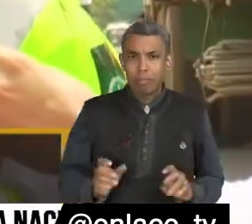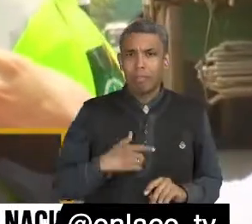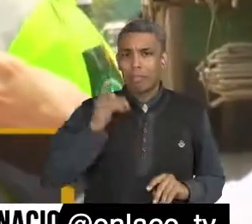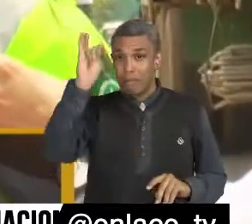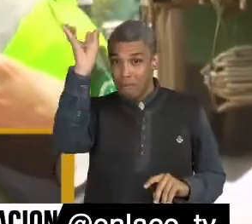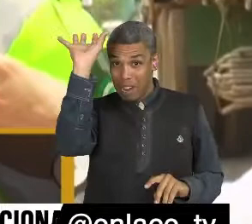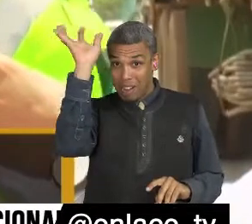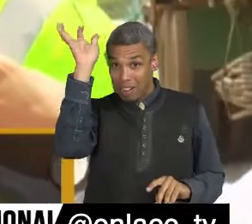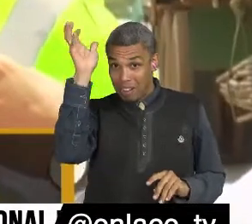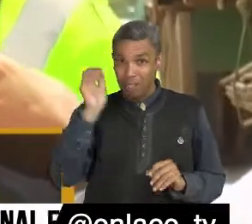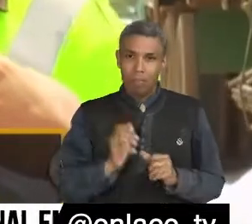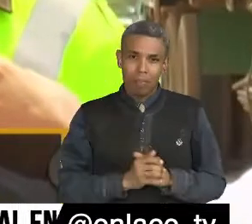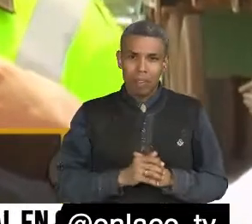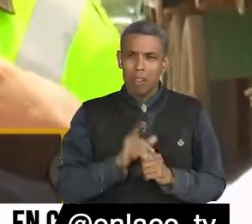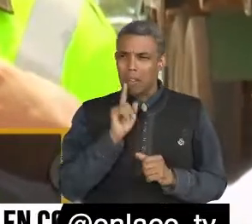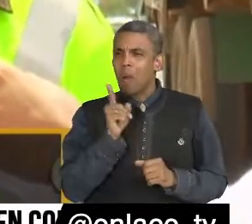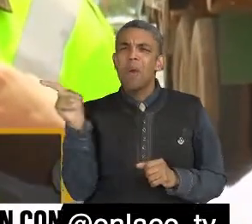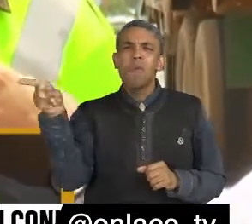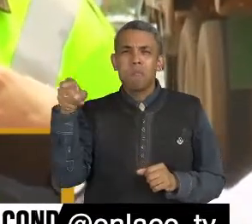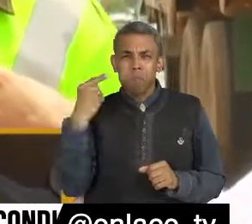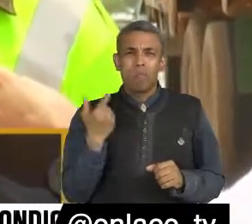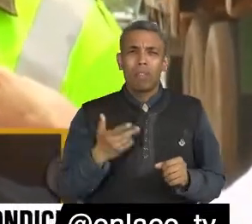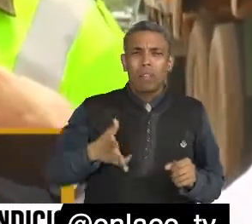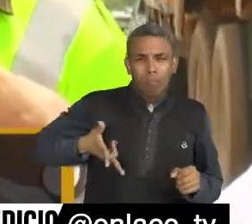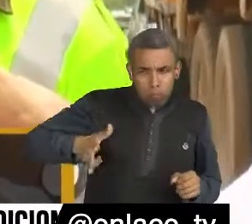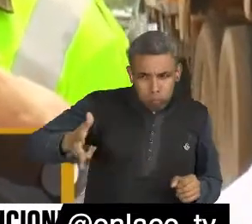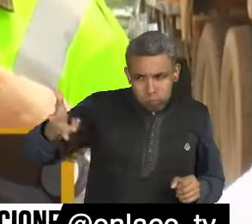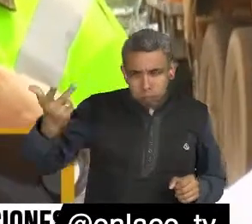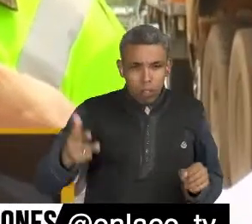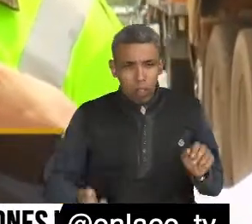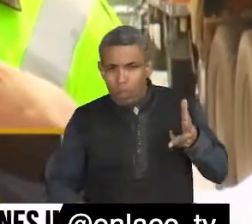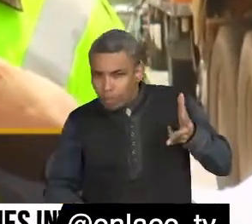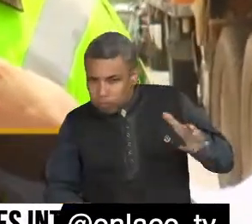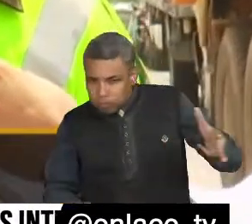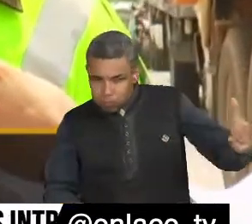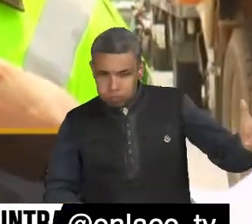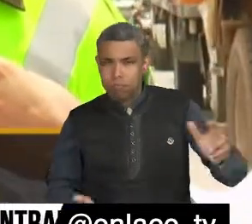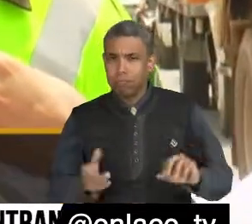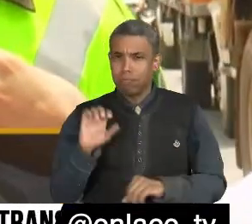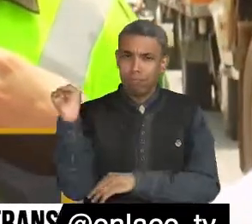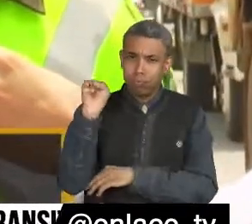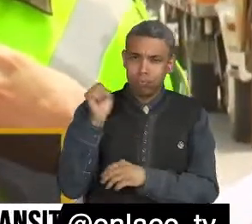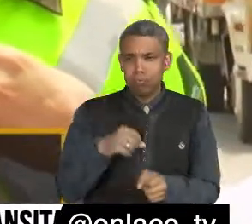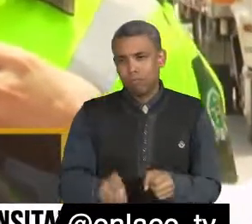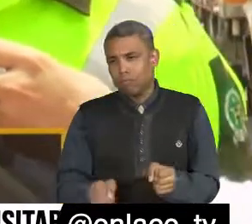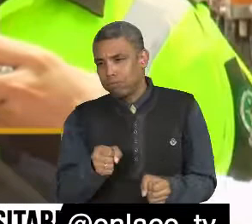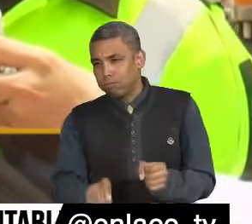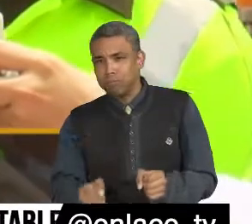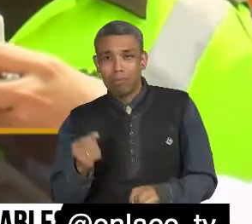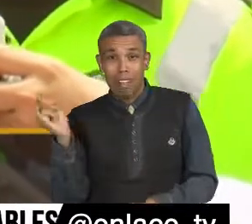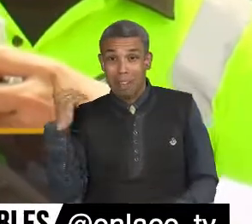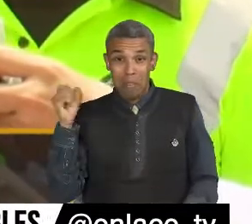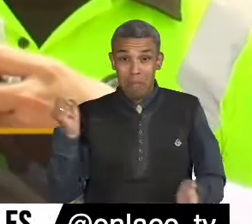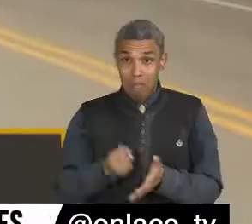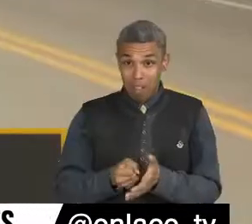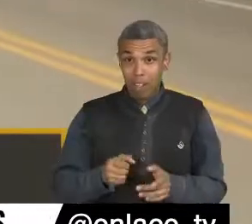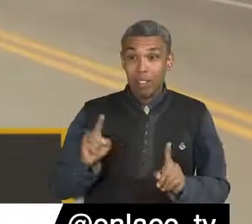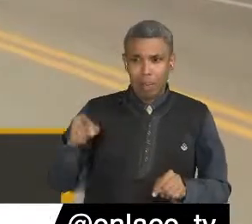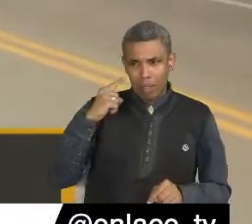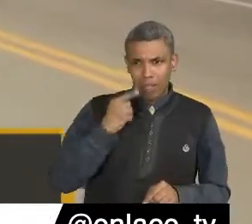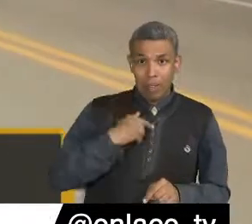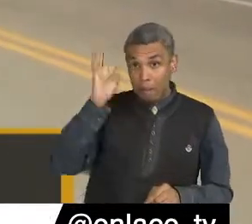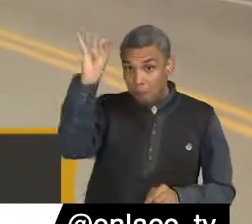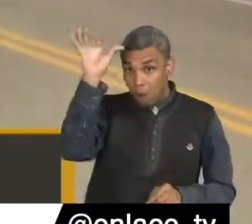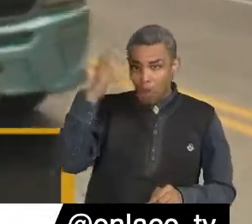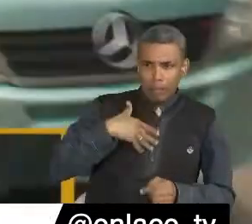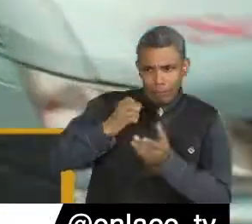de las vías para atender a aquellas personas que así lo necesiten. También me permito anunciarles un decálogo